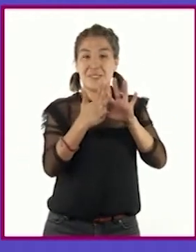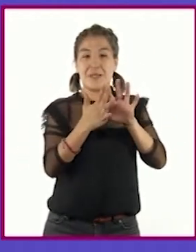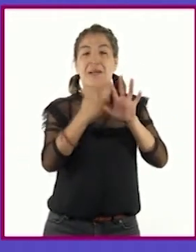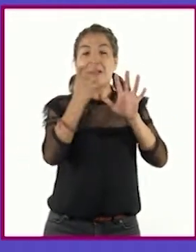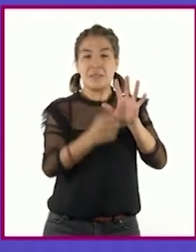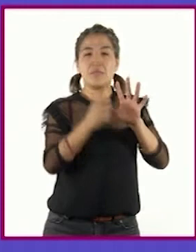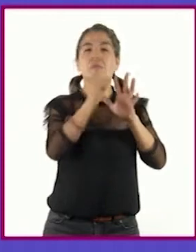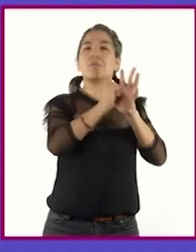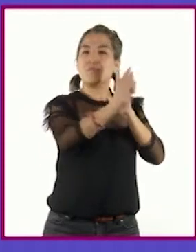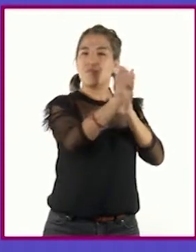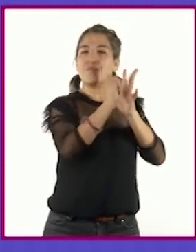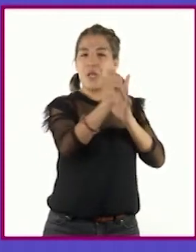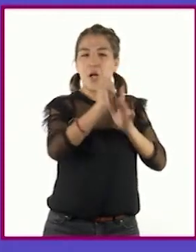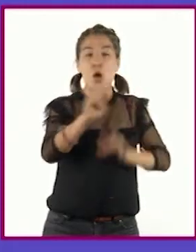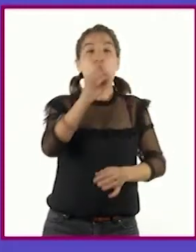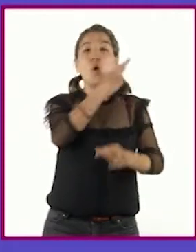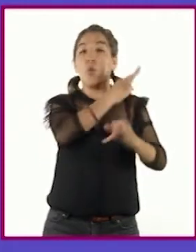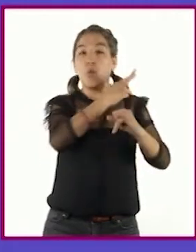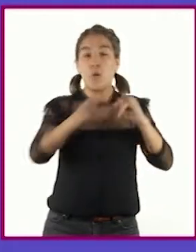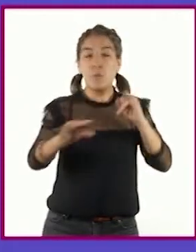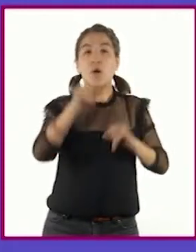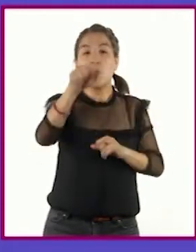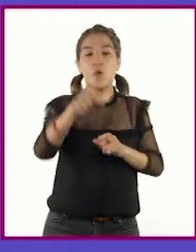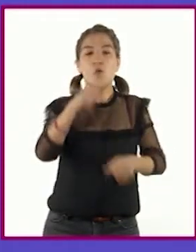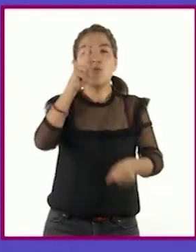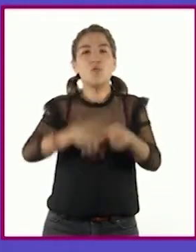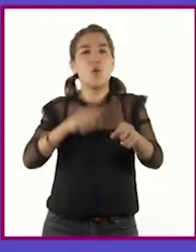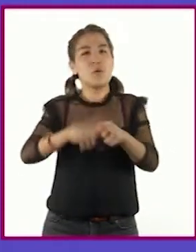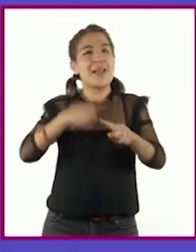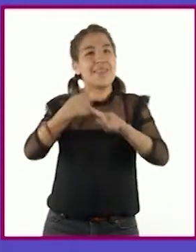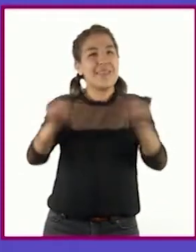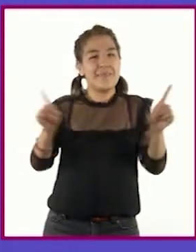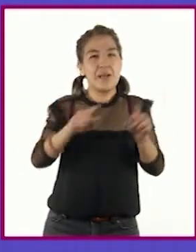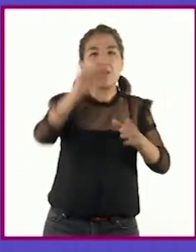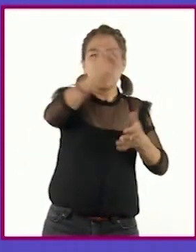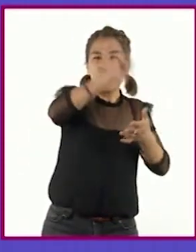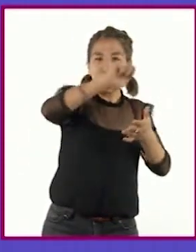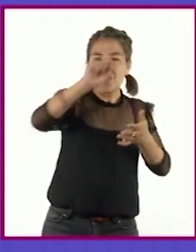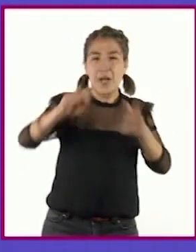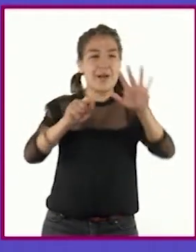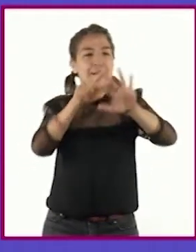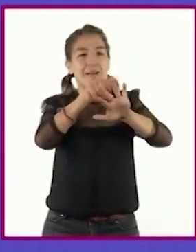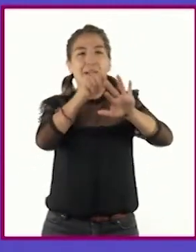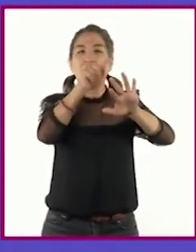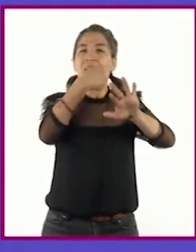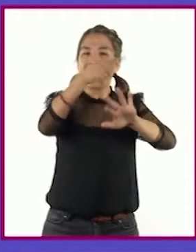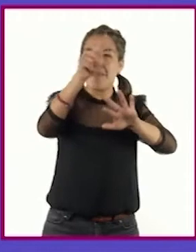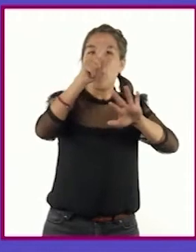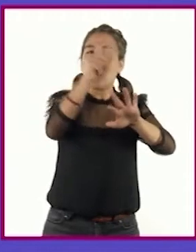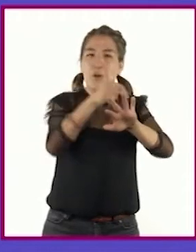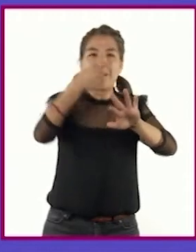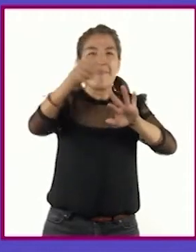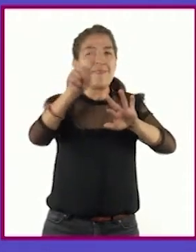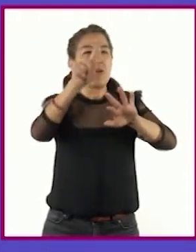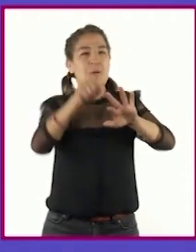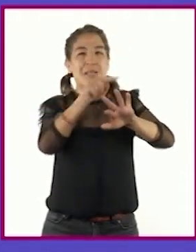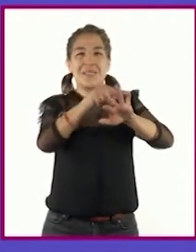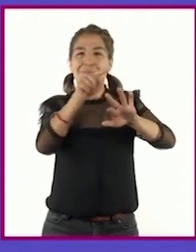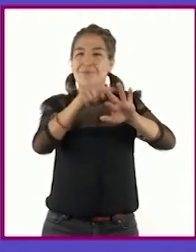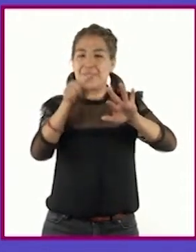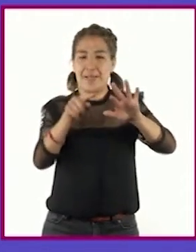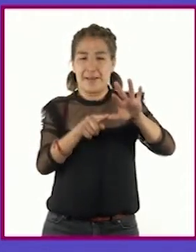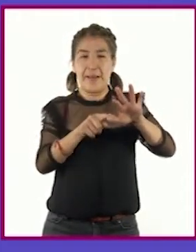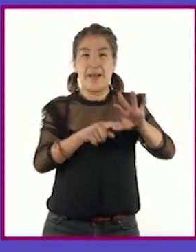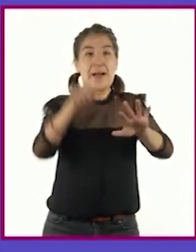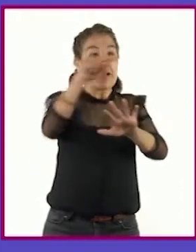de la sesión. Y por último, van a pintar de un color distinto cada uno de los dedos. Para concluir el reto,